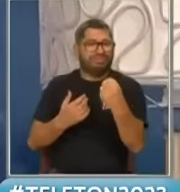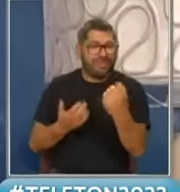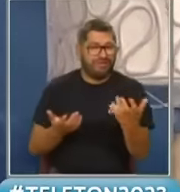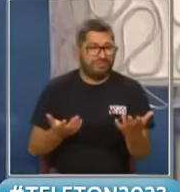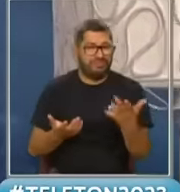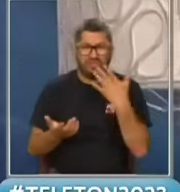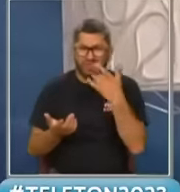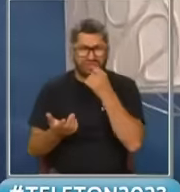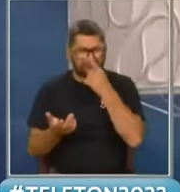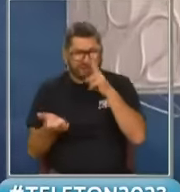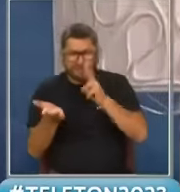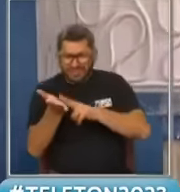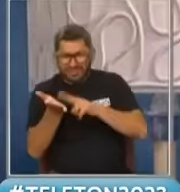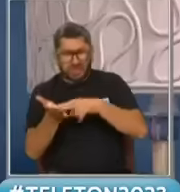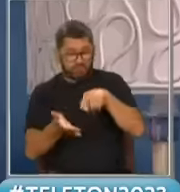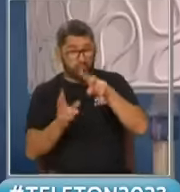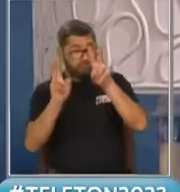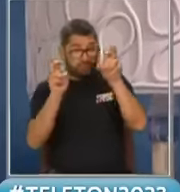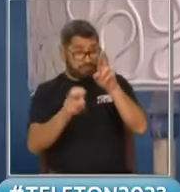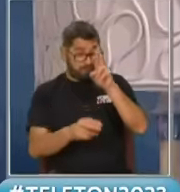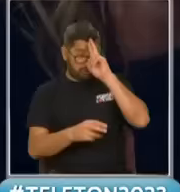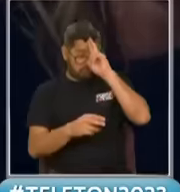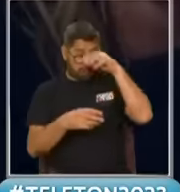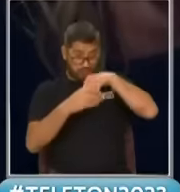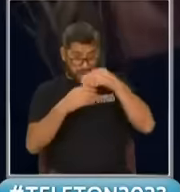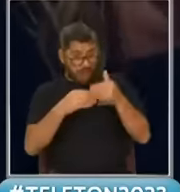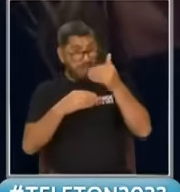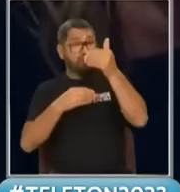raro estar en este lado del juzgado.